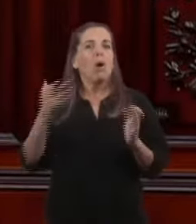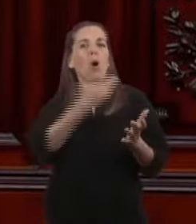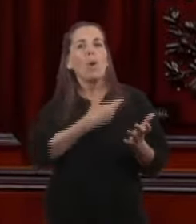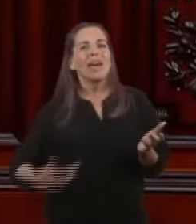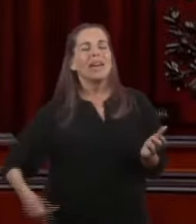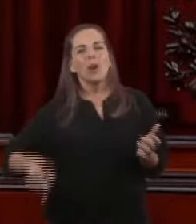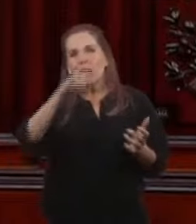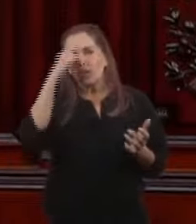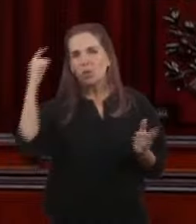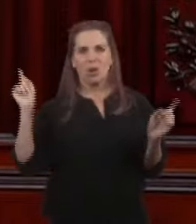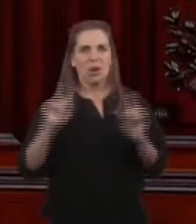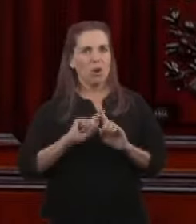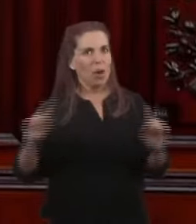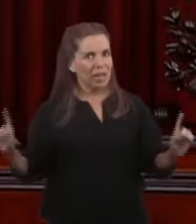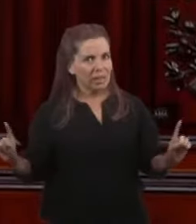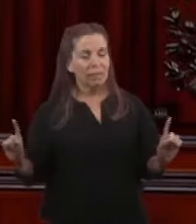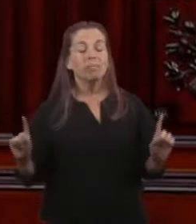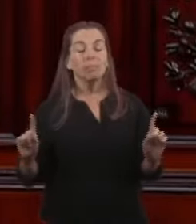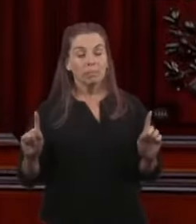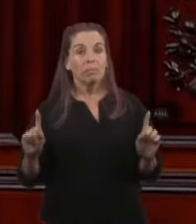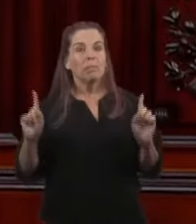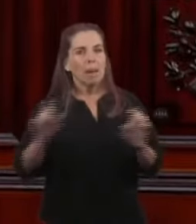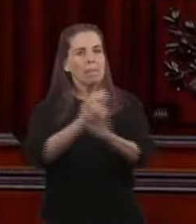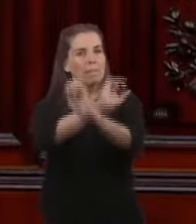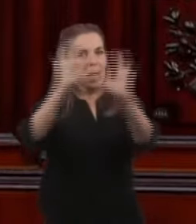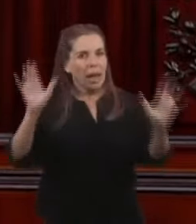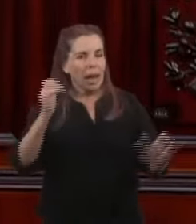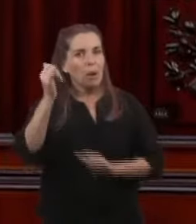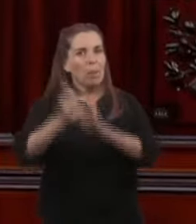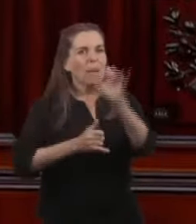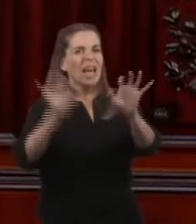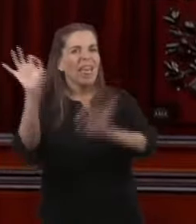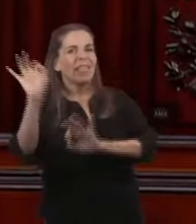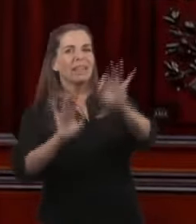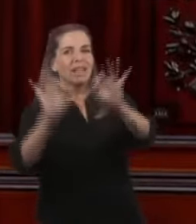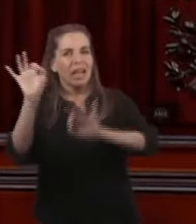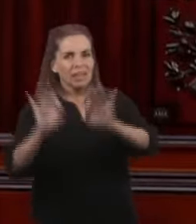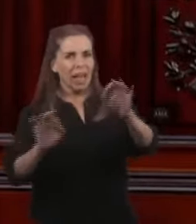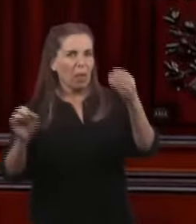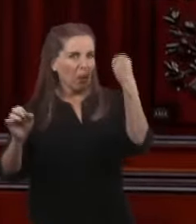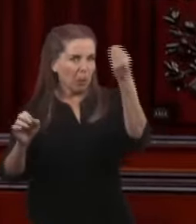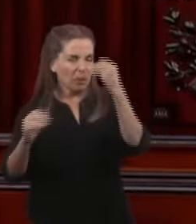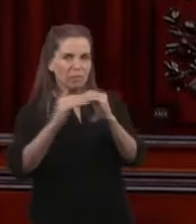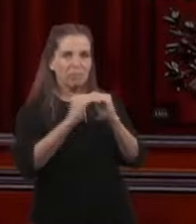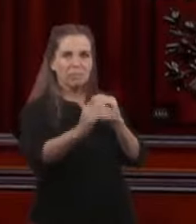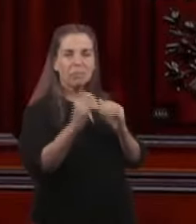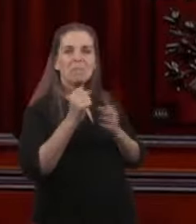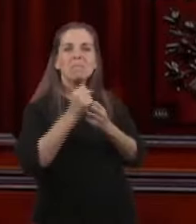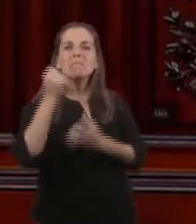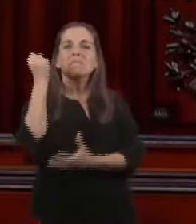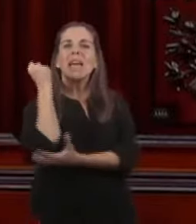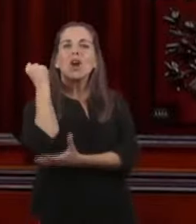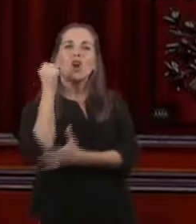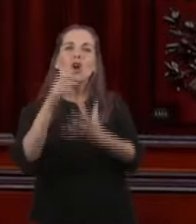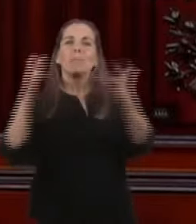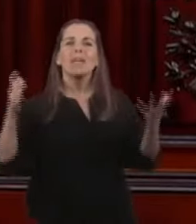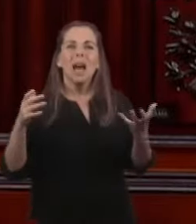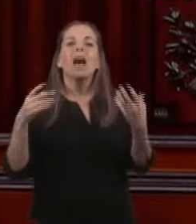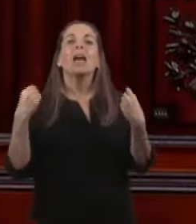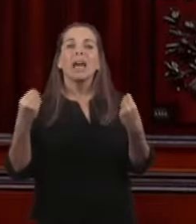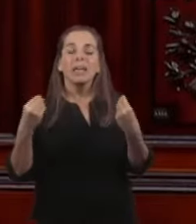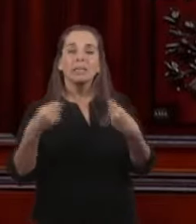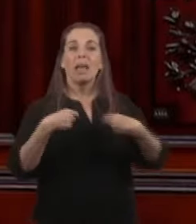subnacionales para ha ser más claro lo desgloso en partes qu es estabilidad macroeconómica que no haya déficit